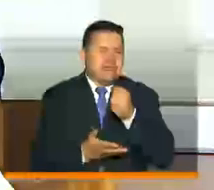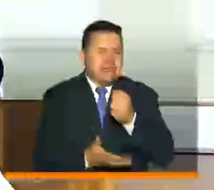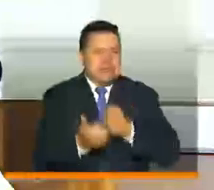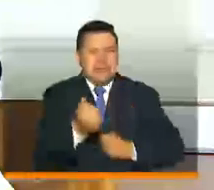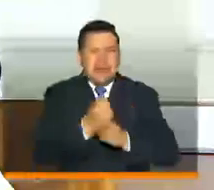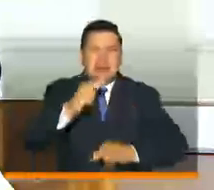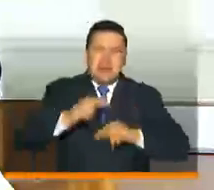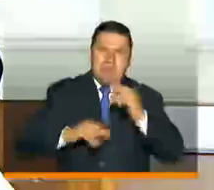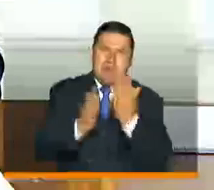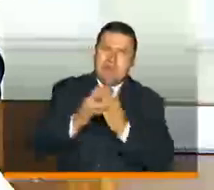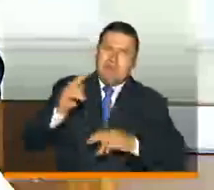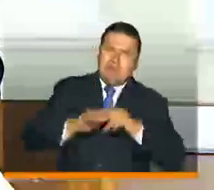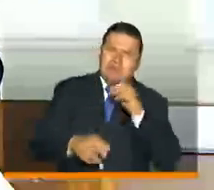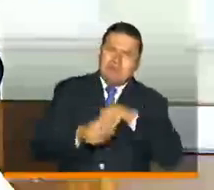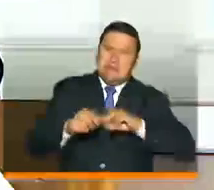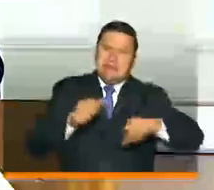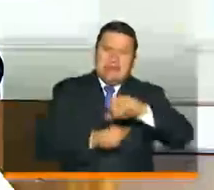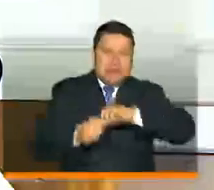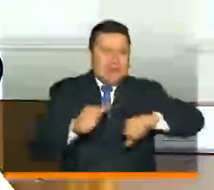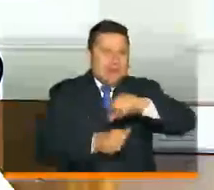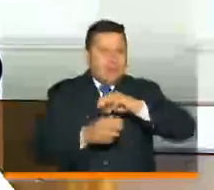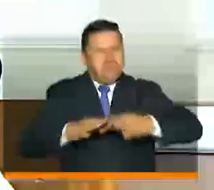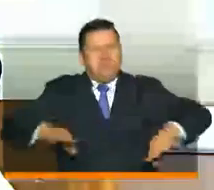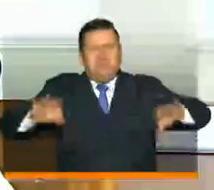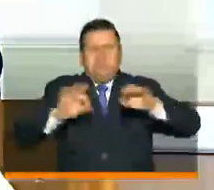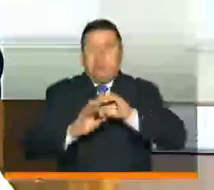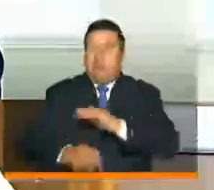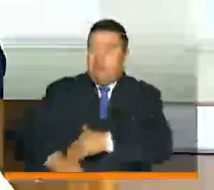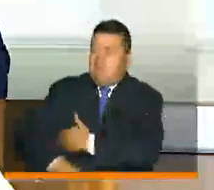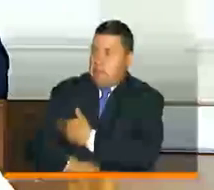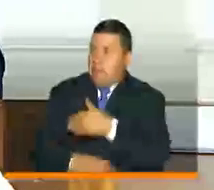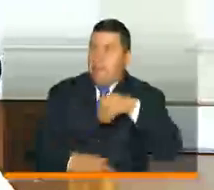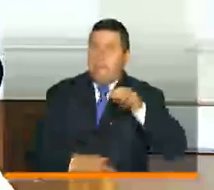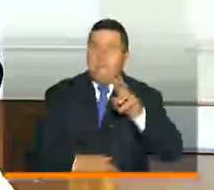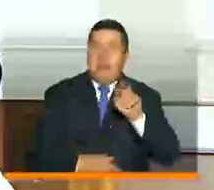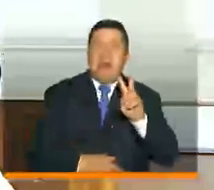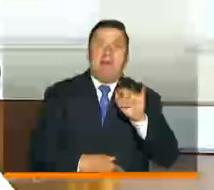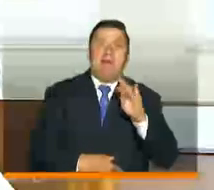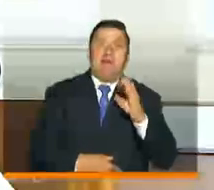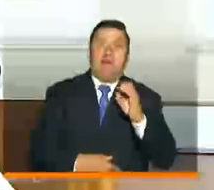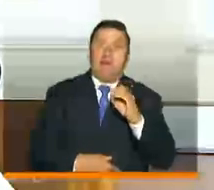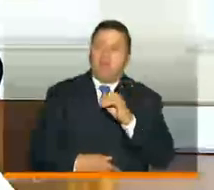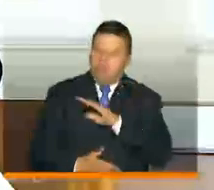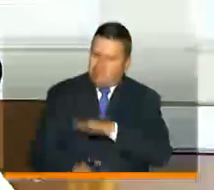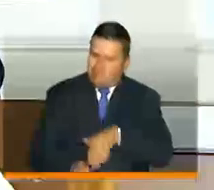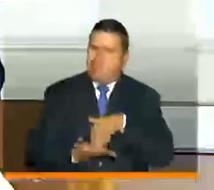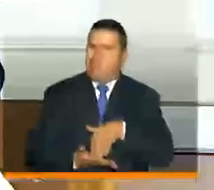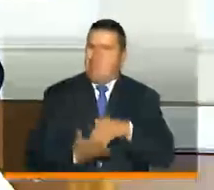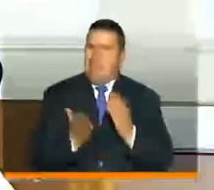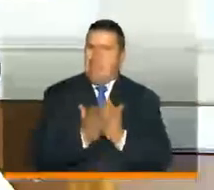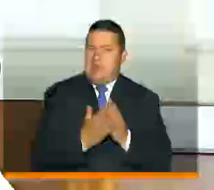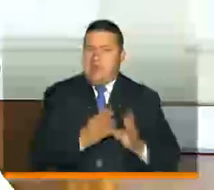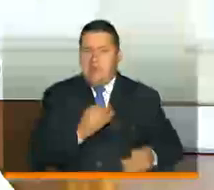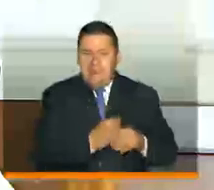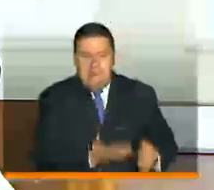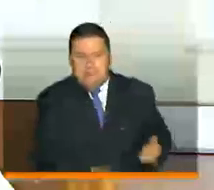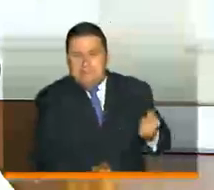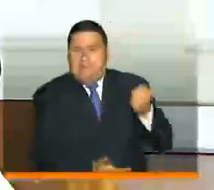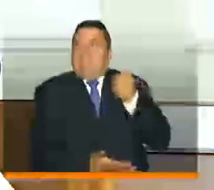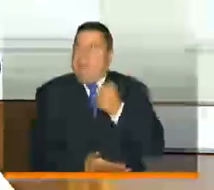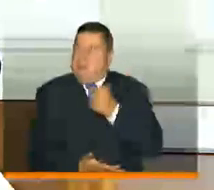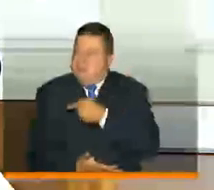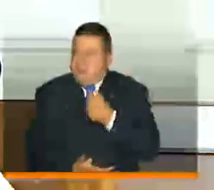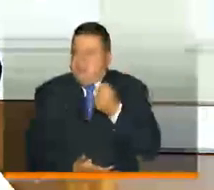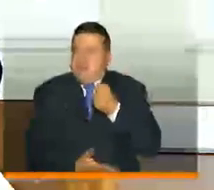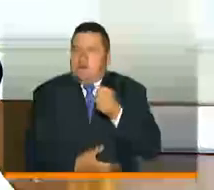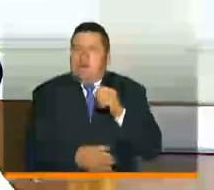la infraestructura escolar. Y por supuesto también importante, ministra María Victoria, que hablemos del fortalecimiento que en adición al presupuesto nos trae